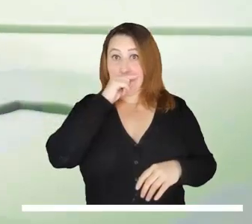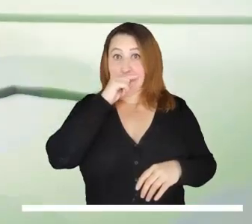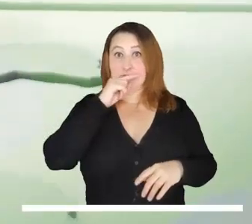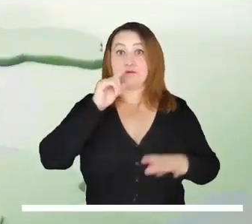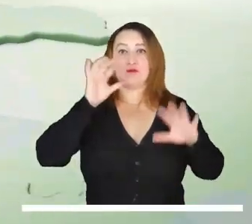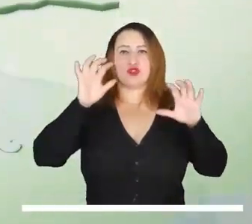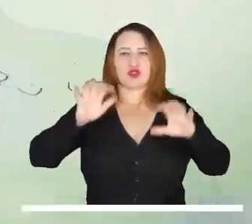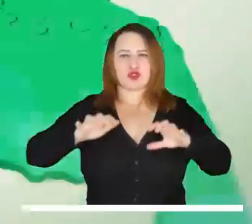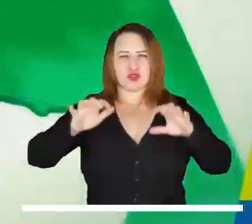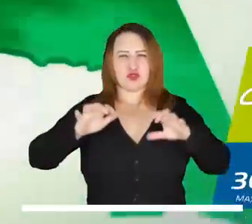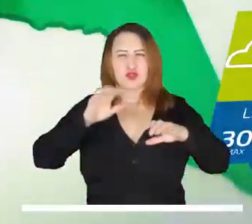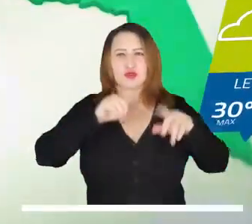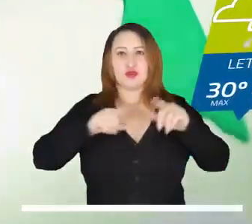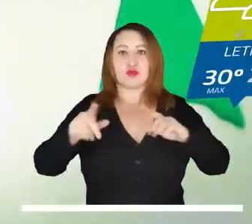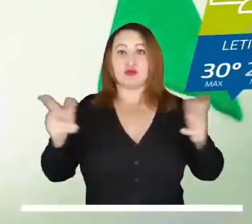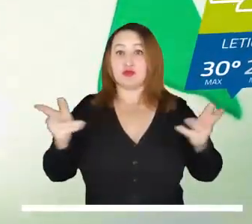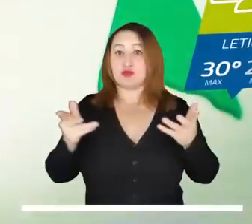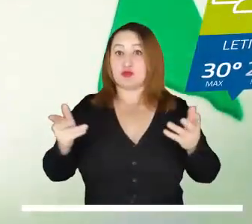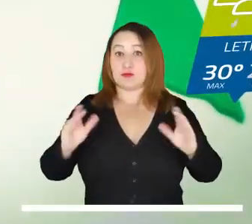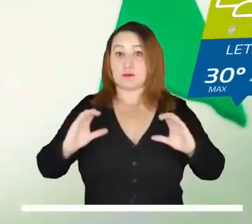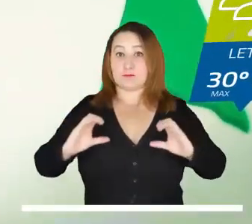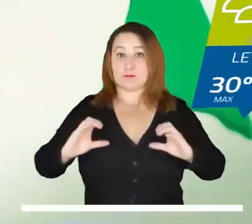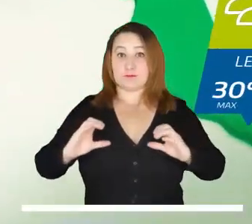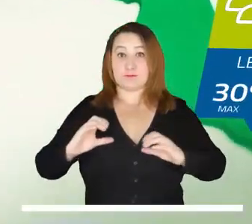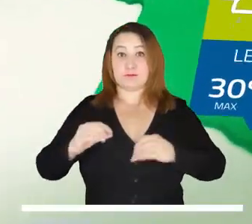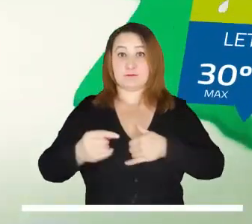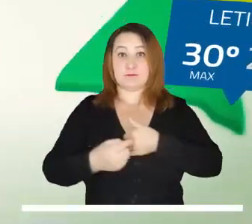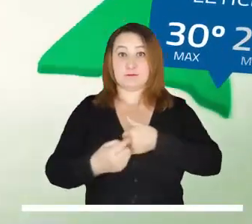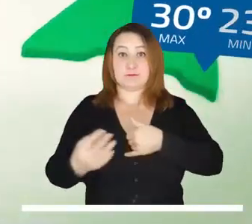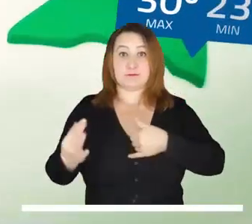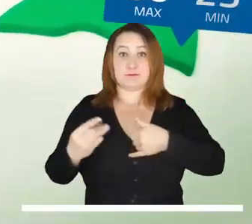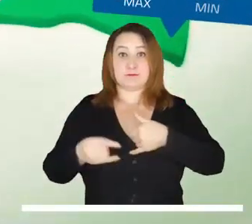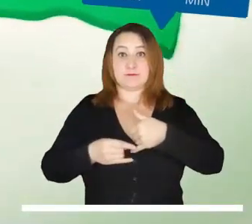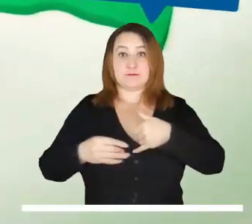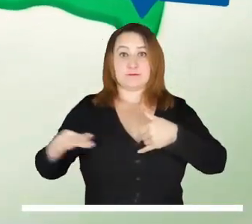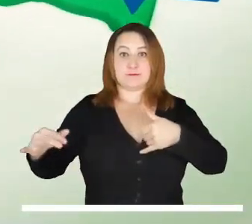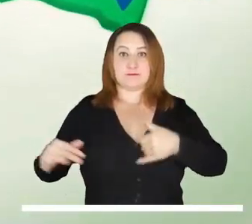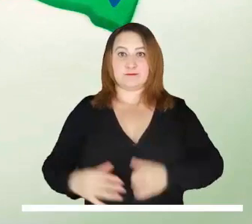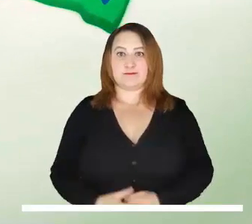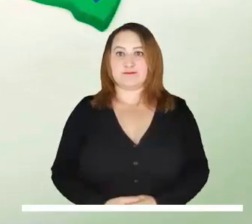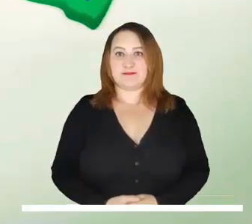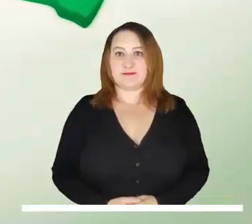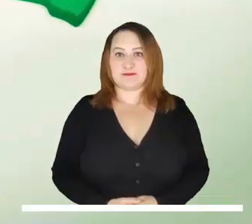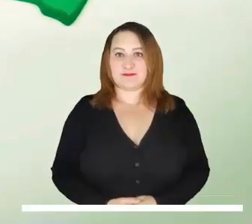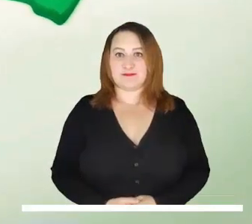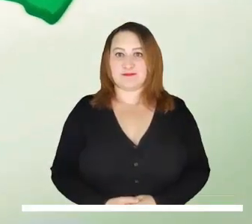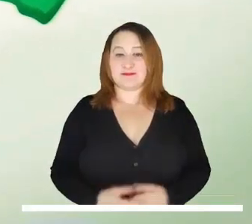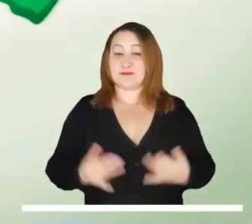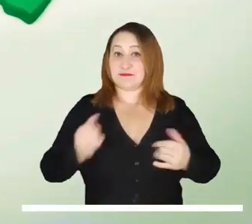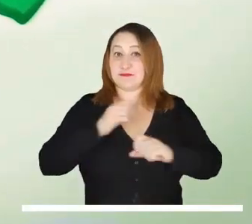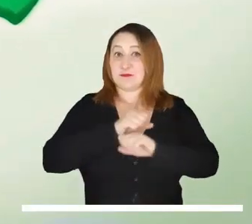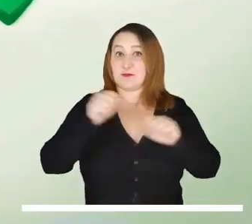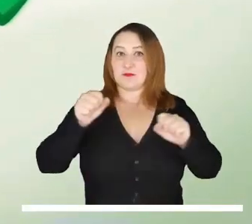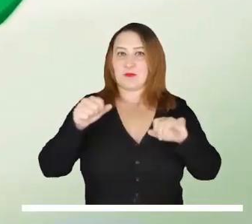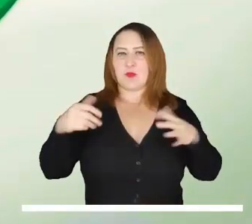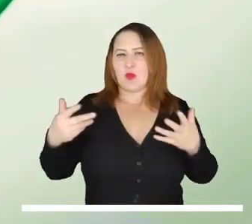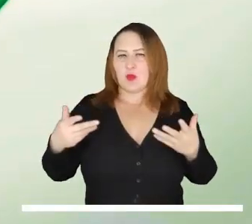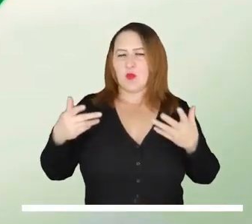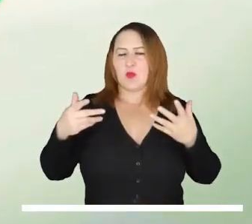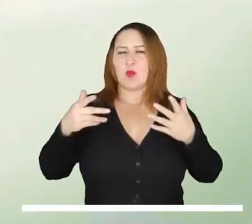Las nubes se tomarán la Amazonía, lo que podría activar algunas lluvias en departamentos de Caquetá, Guaviare y